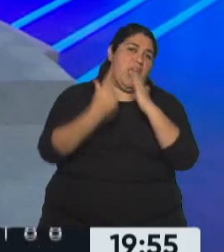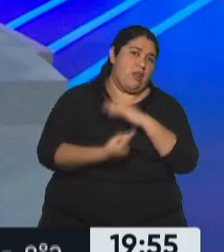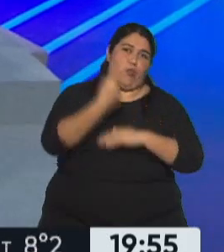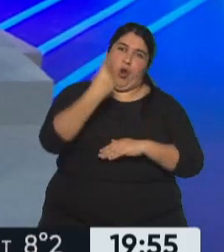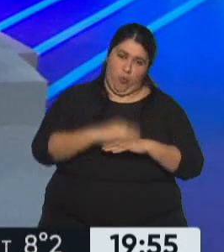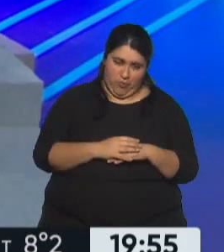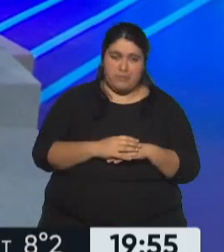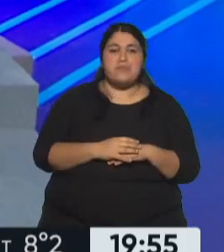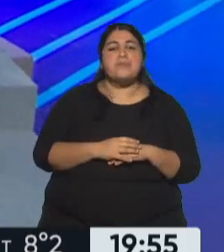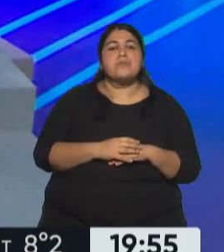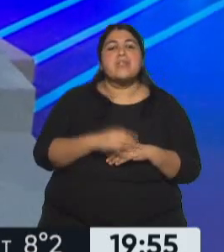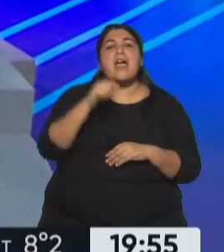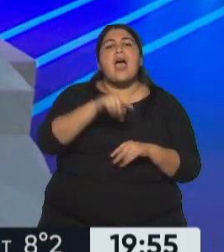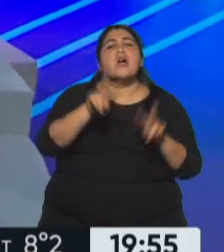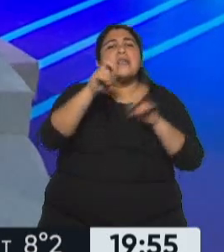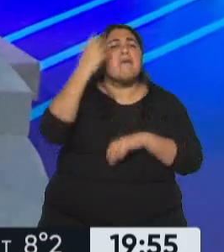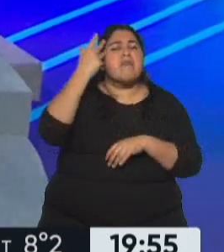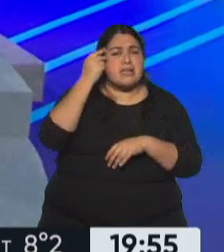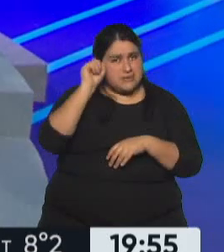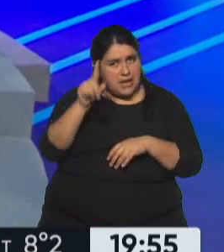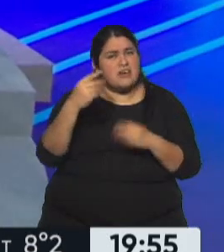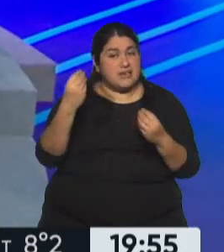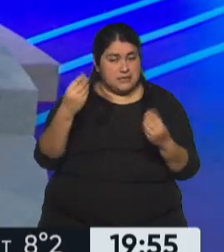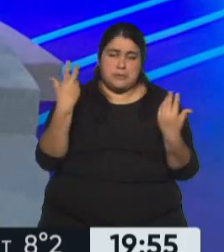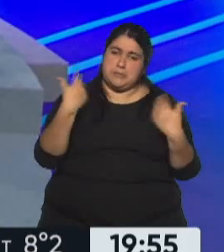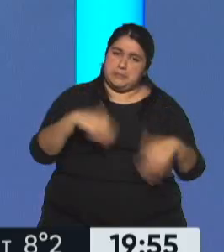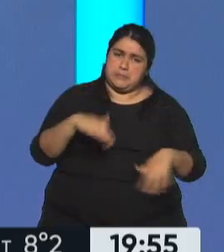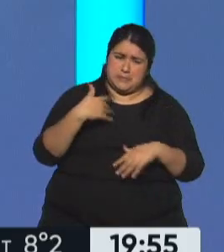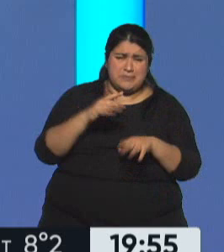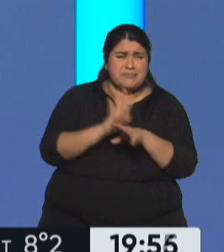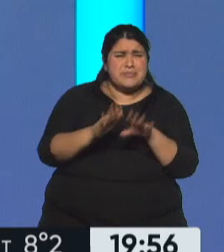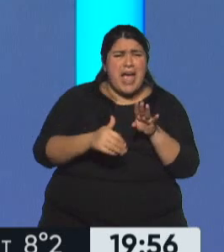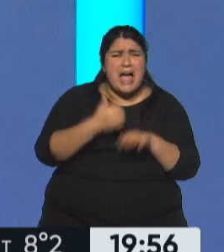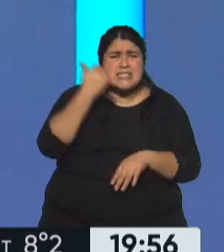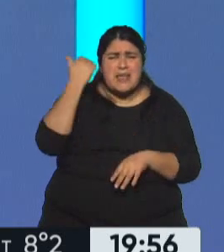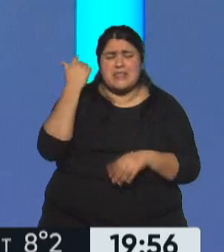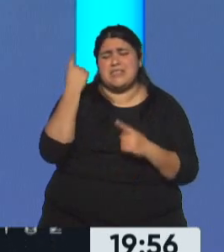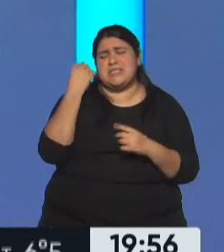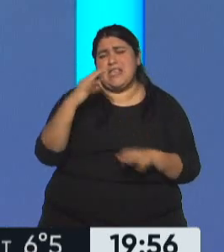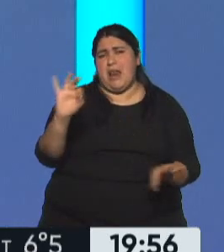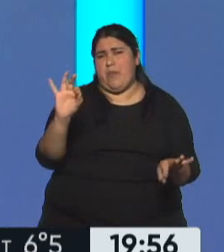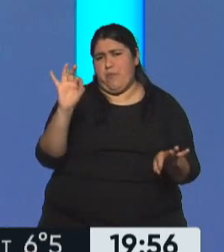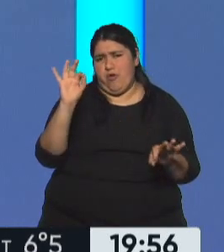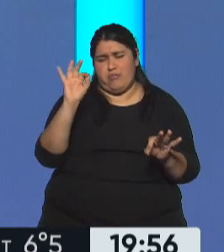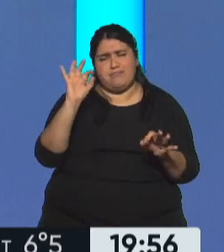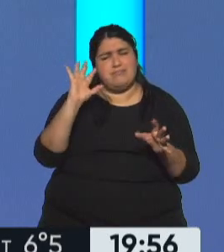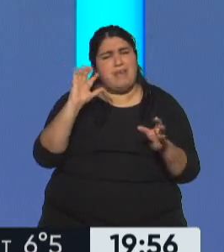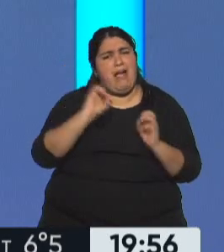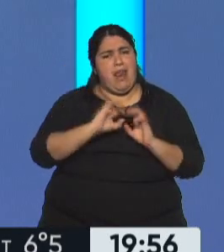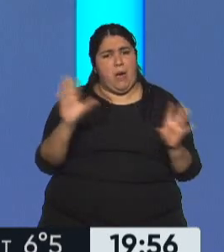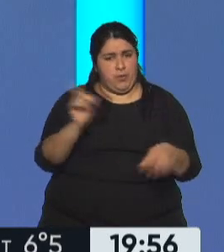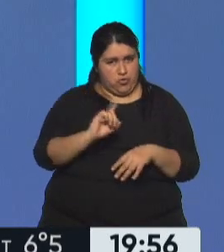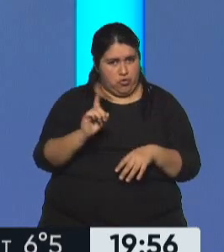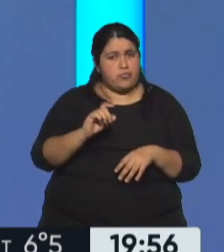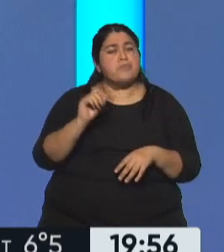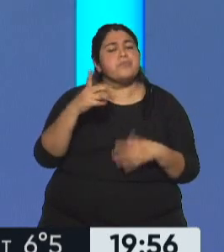Bueno, vamos con el Tour de Francia. Tremendo. Acá hablamos de accidente, por suerte no hubo tragedia. Acá tenemos a Néstor como asistente,